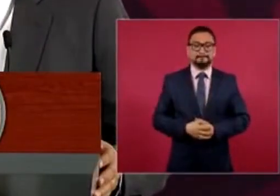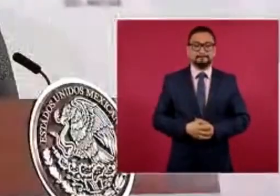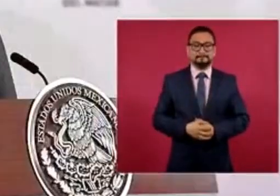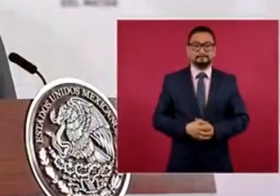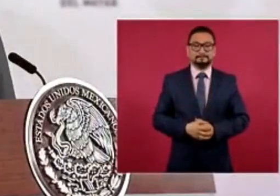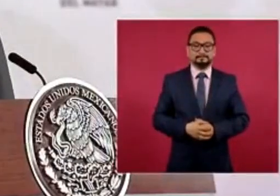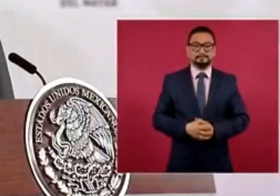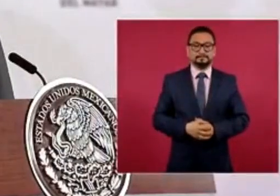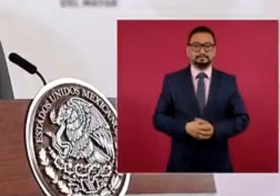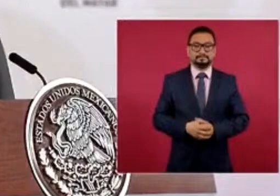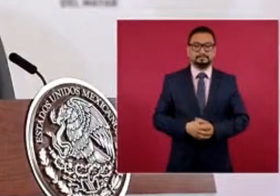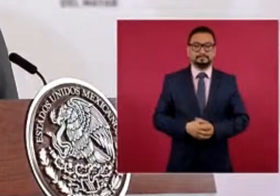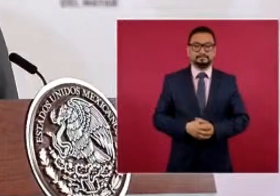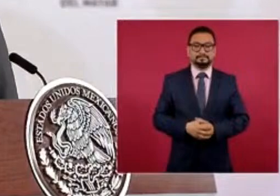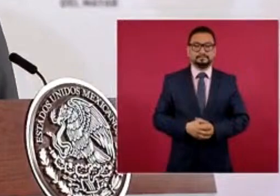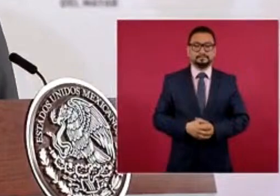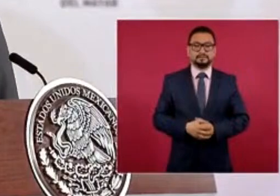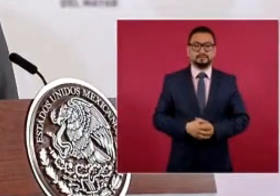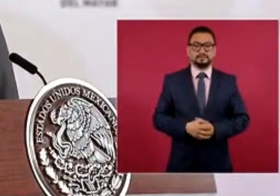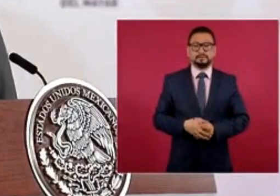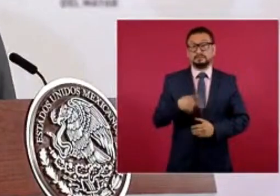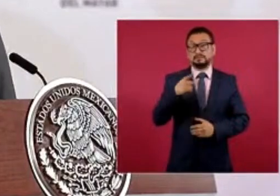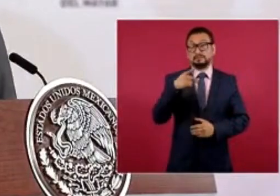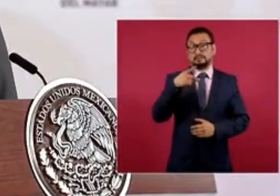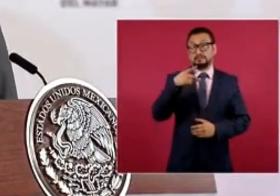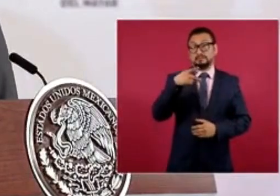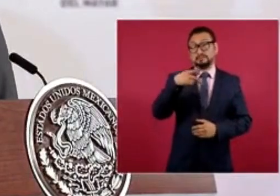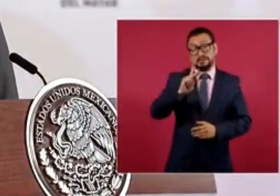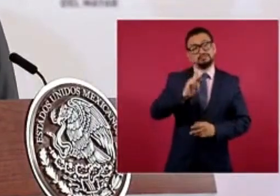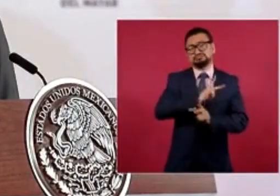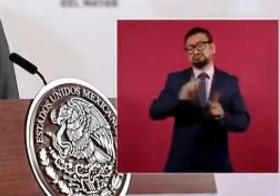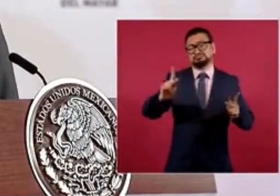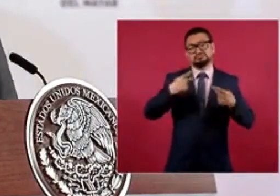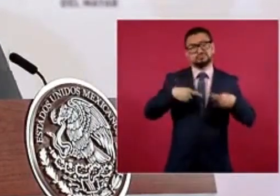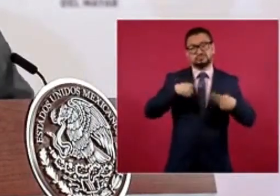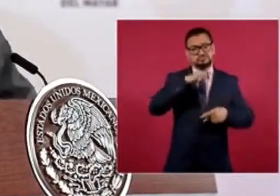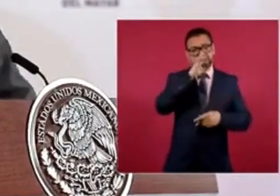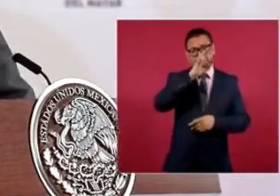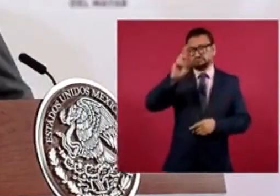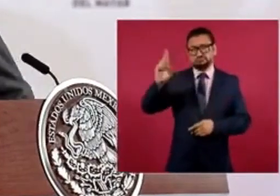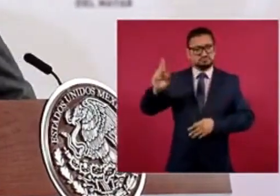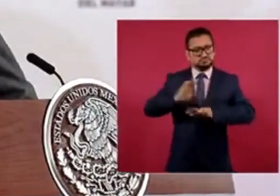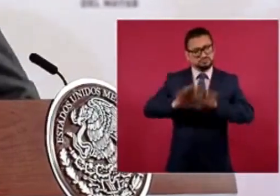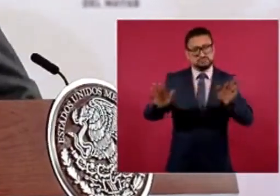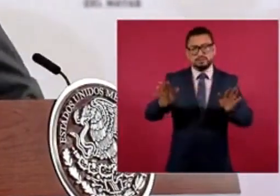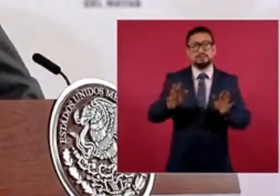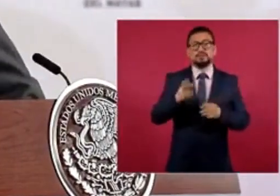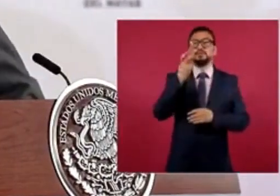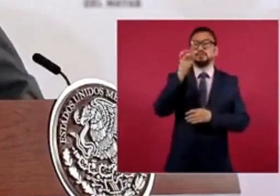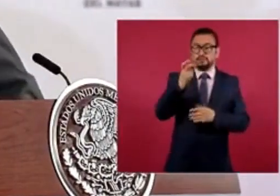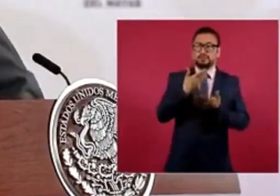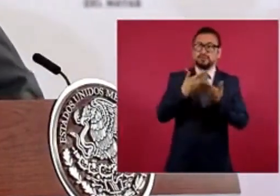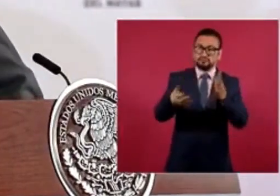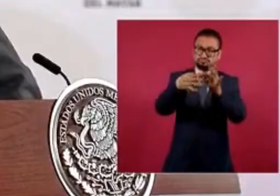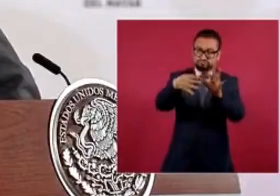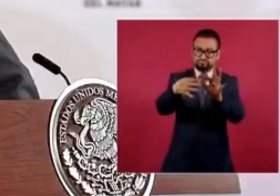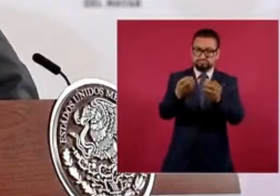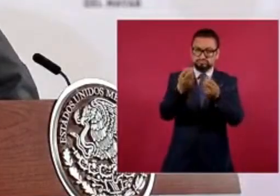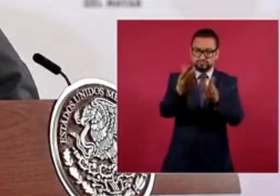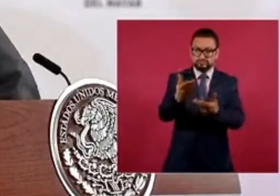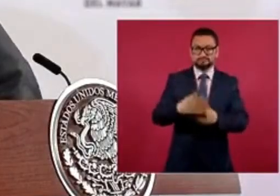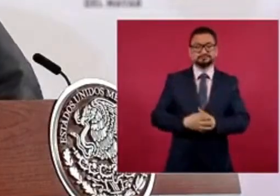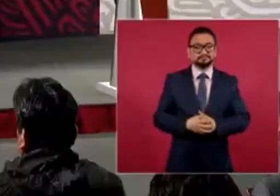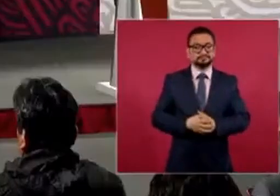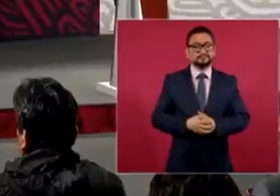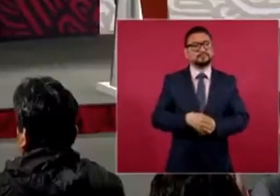Pero también hay que respetar a todos. Pero esa es la explicación que puedo dar.